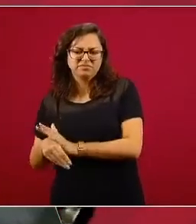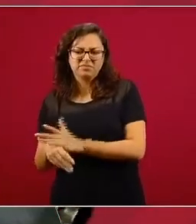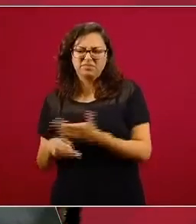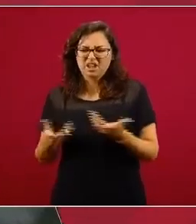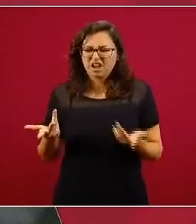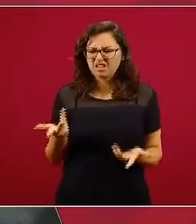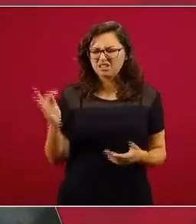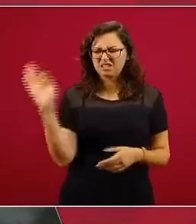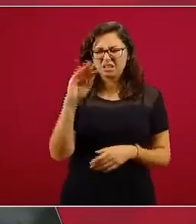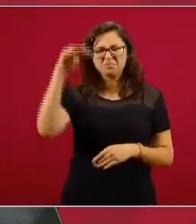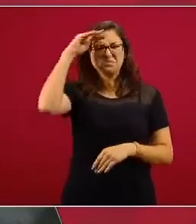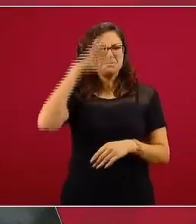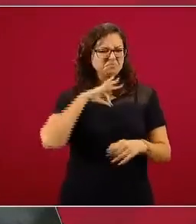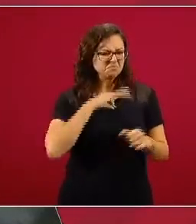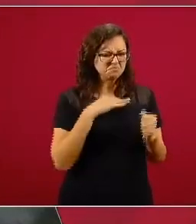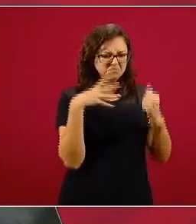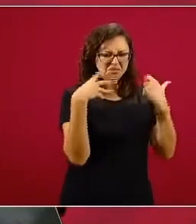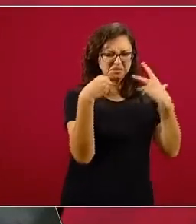daño económico.